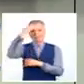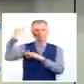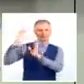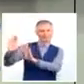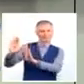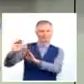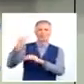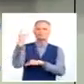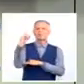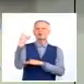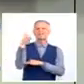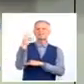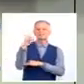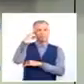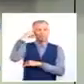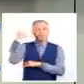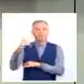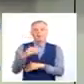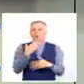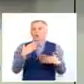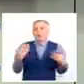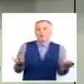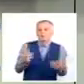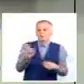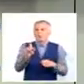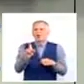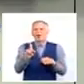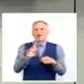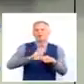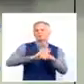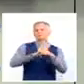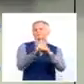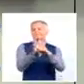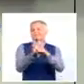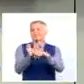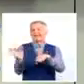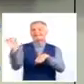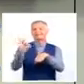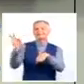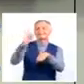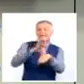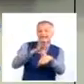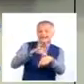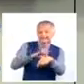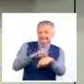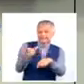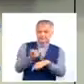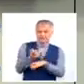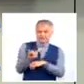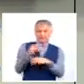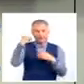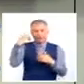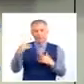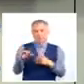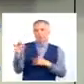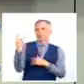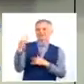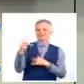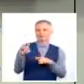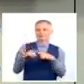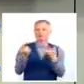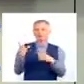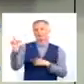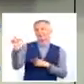Bolivia no saben cómo lidiar, ya no con el coronavirus, sino con el dengue. Pero ahora es mucho más débil el país porque tiene menos